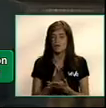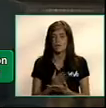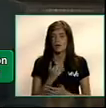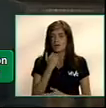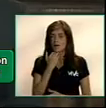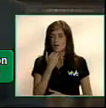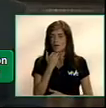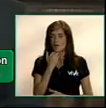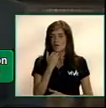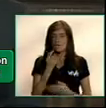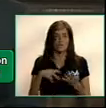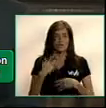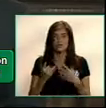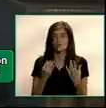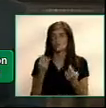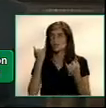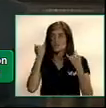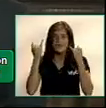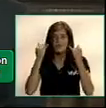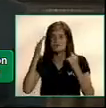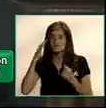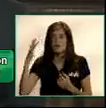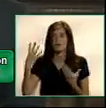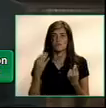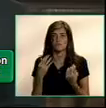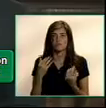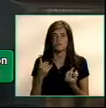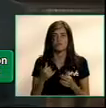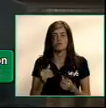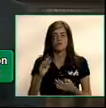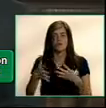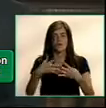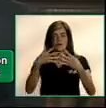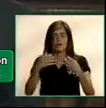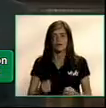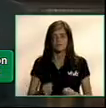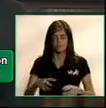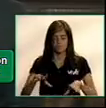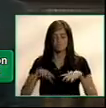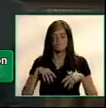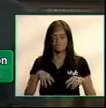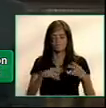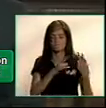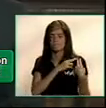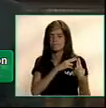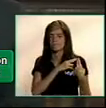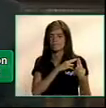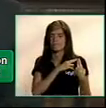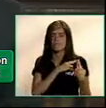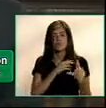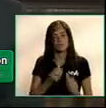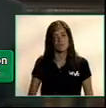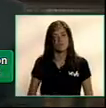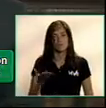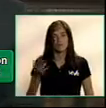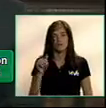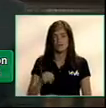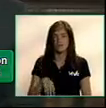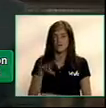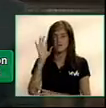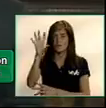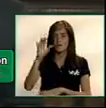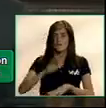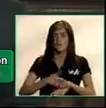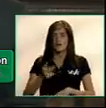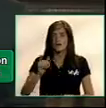con 1.000 proyectos, 1.000 ideas. Y bueno, fue a la cárcel, ¿no? Asumió su responsabilidad. Eso valió mucho en el país, porque